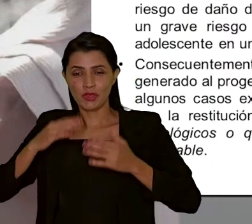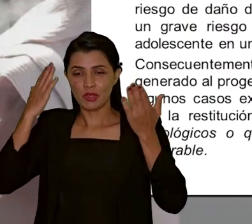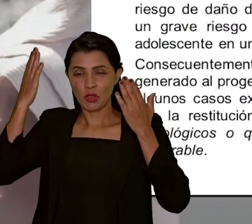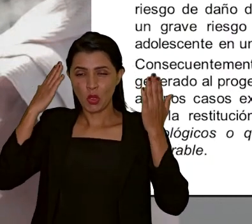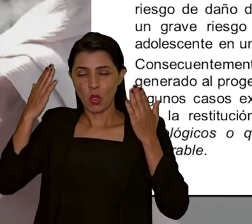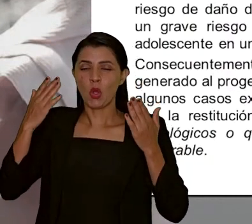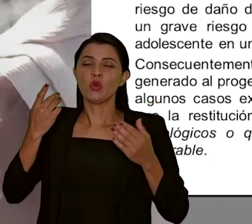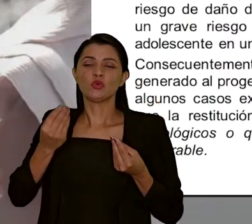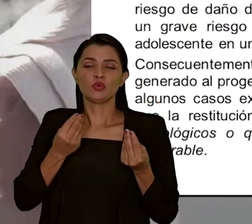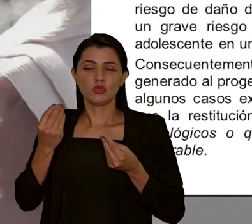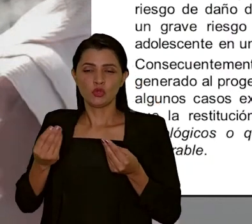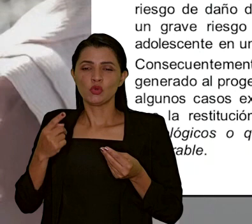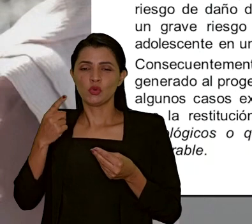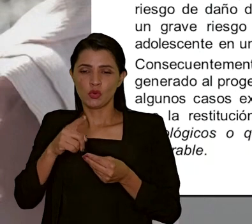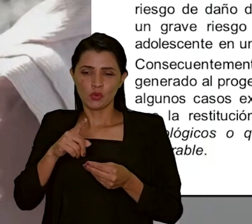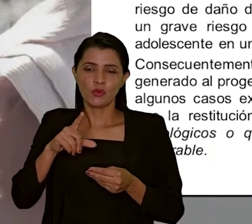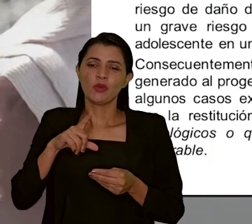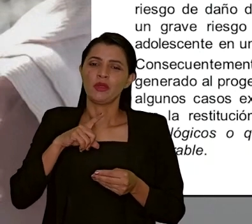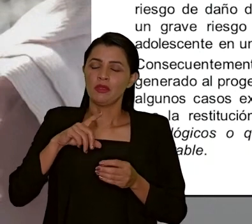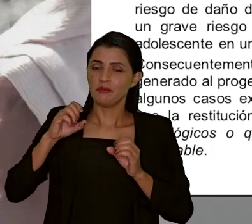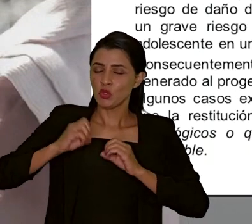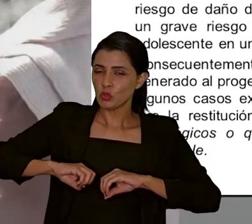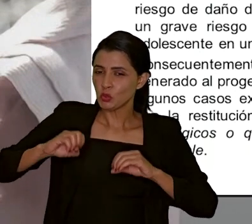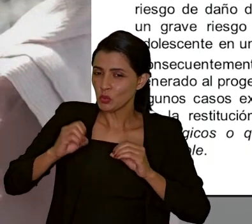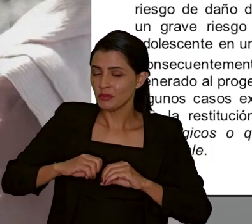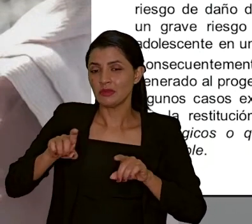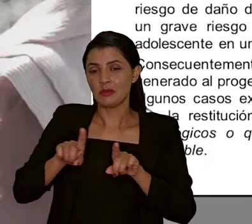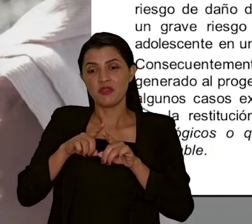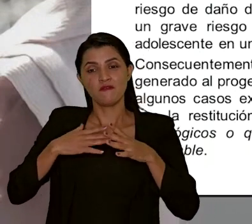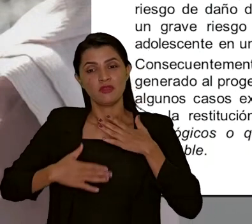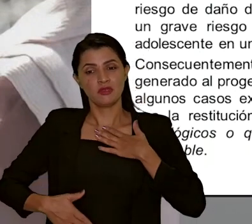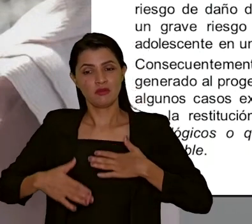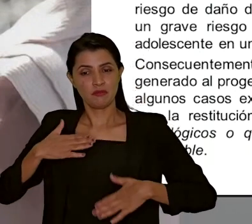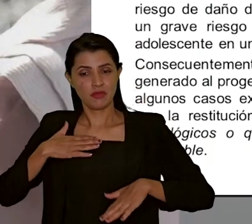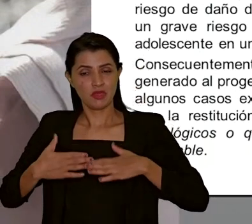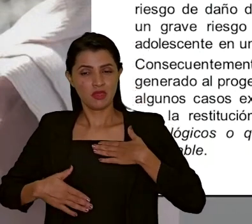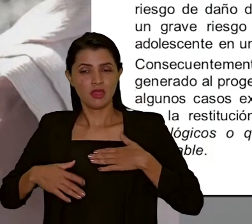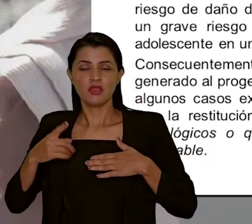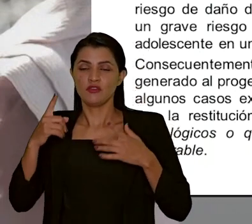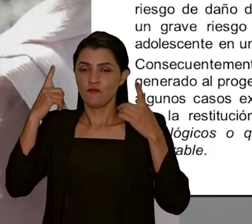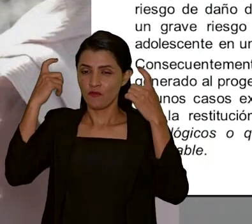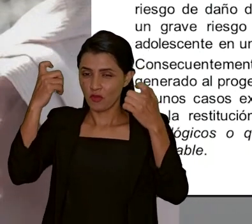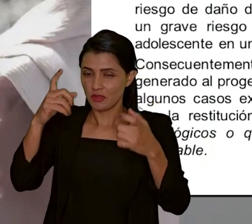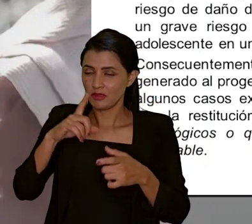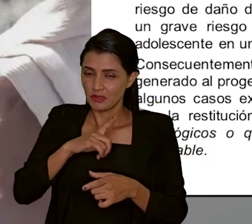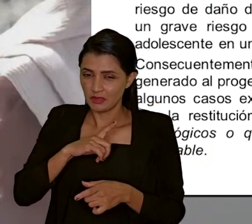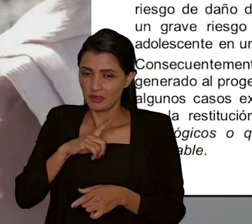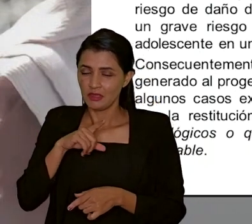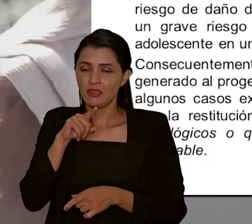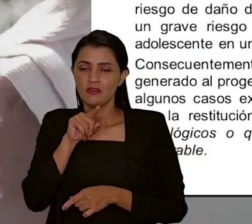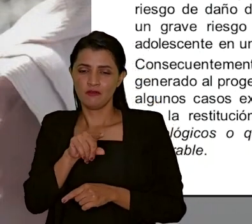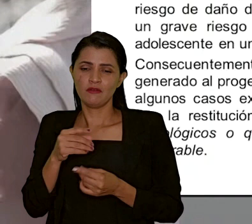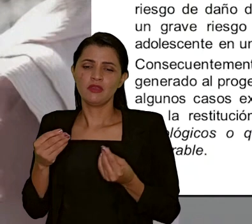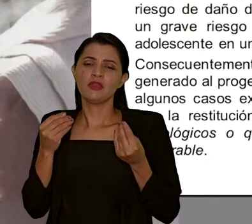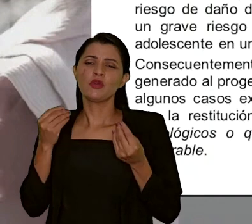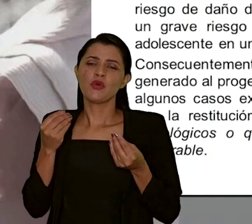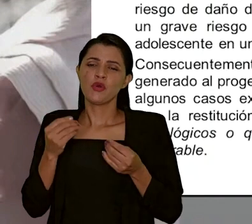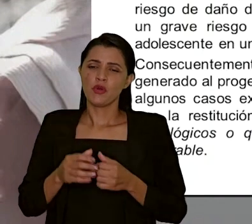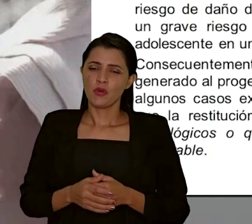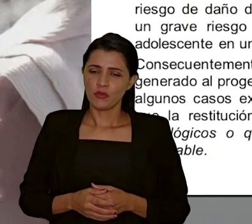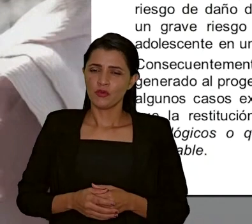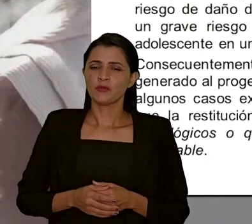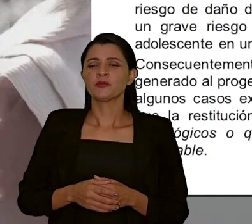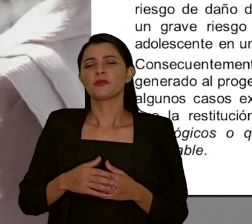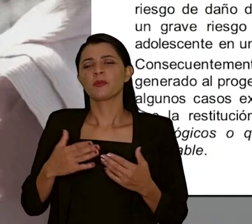retiene ilícitamente podría en algunos casos excepcionales crear un grave riesgo de que la restitución exponga al niño, niña o